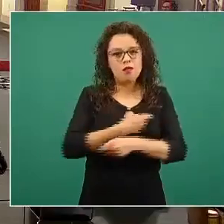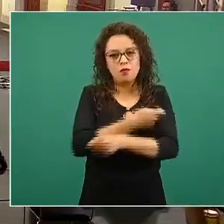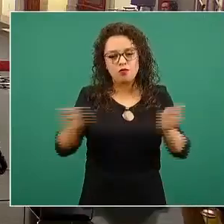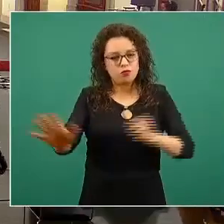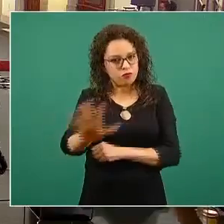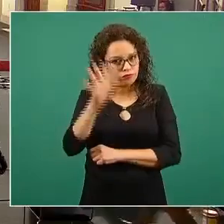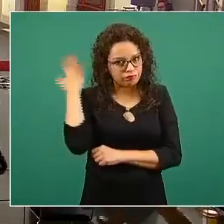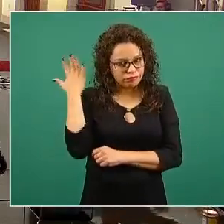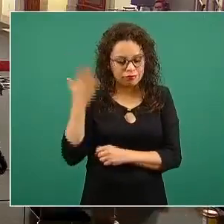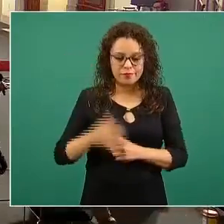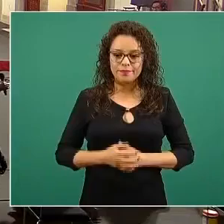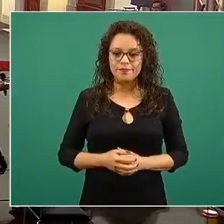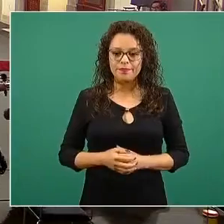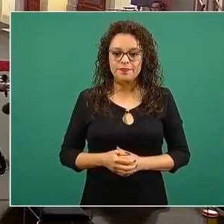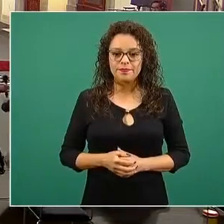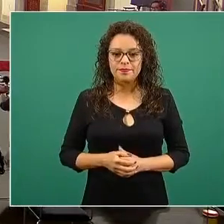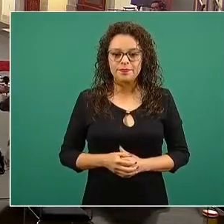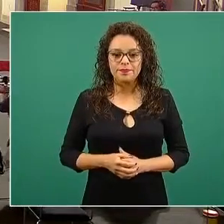Gracias. ¿Cómo no? Por favor.